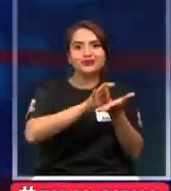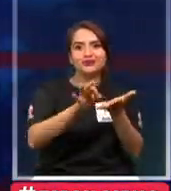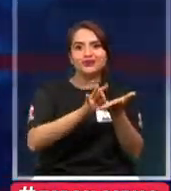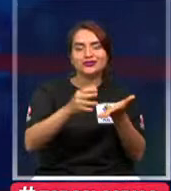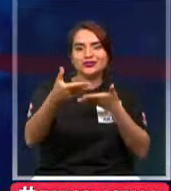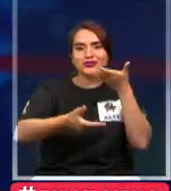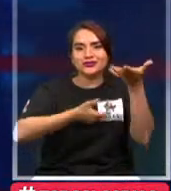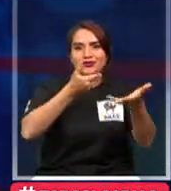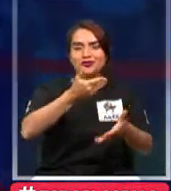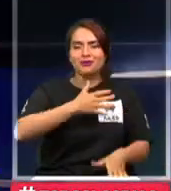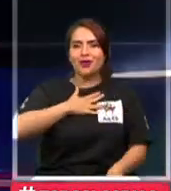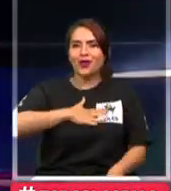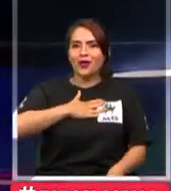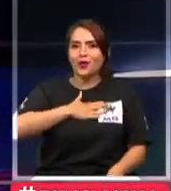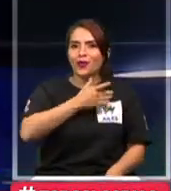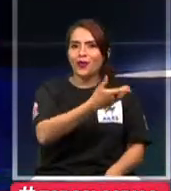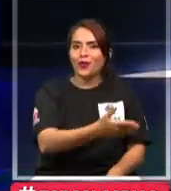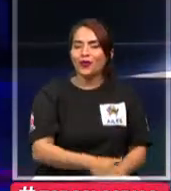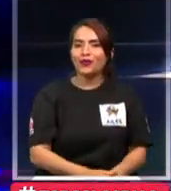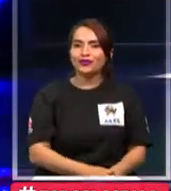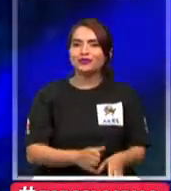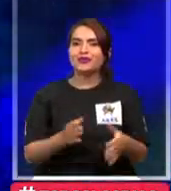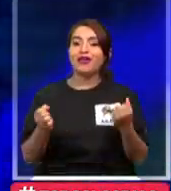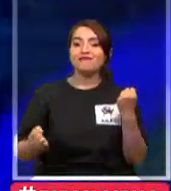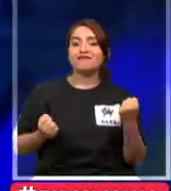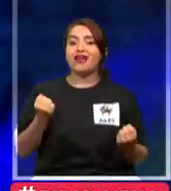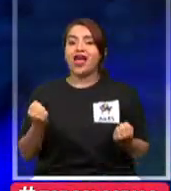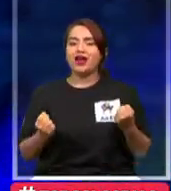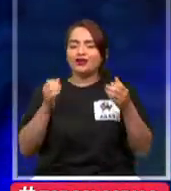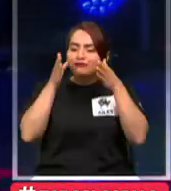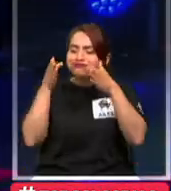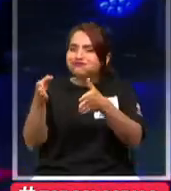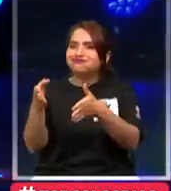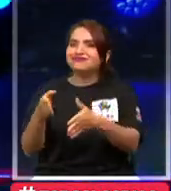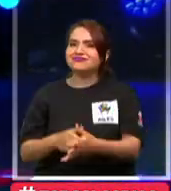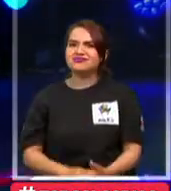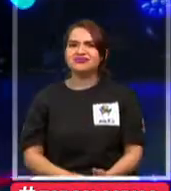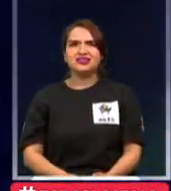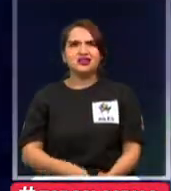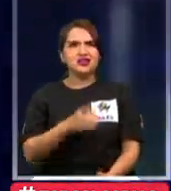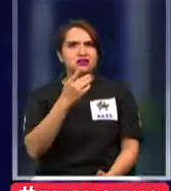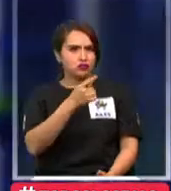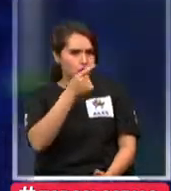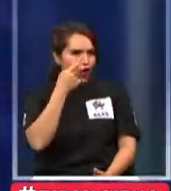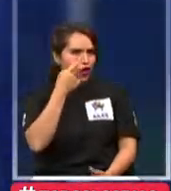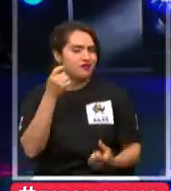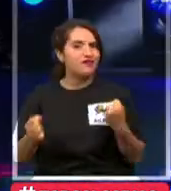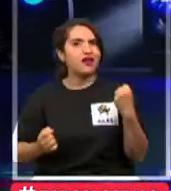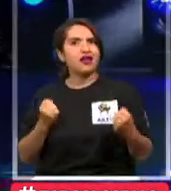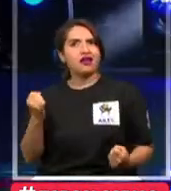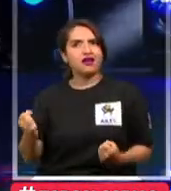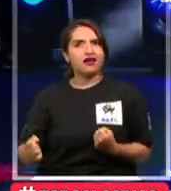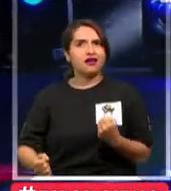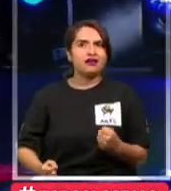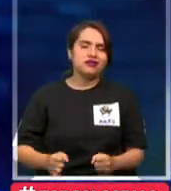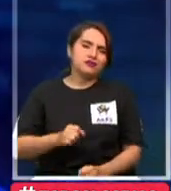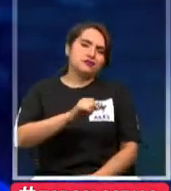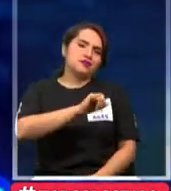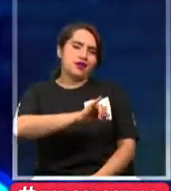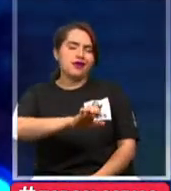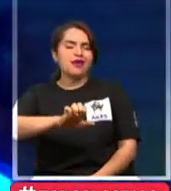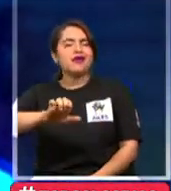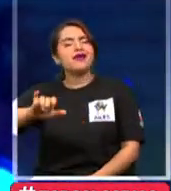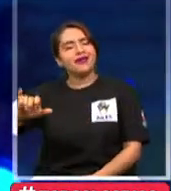canción que me inspiró a dedicarme en esto, como es El Bailongo. No, pero ¿cómo va a conocer El Bailongo? ¿Se conoce El Bailongo? Ay, ay, ay,